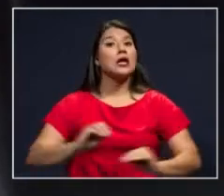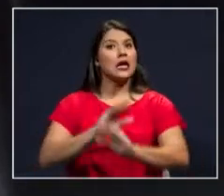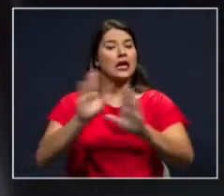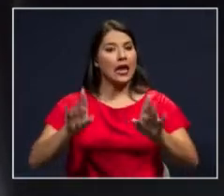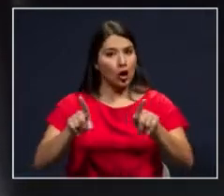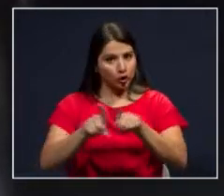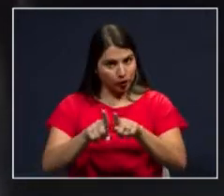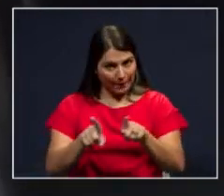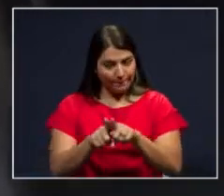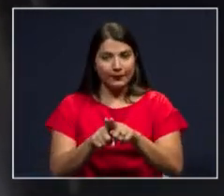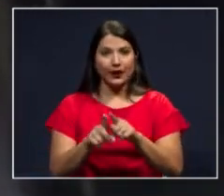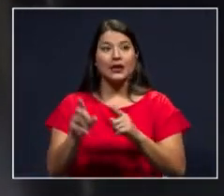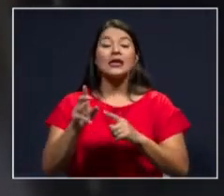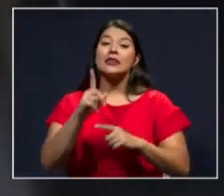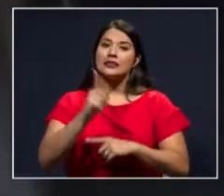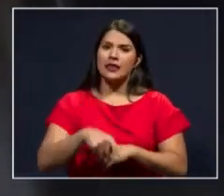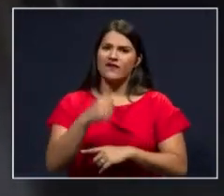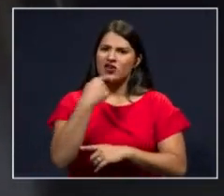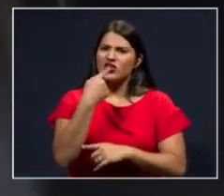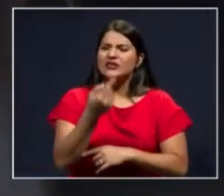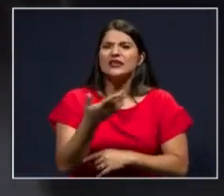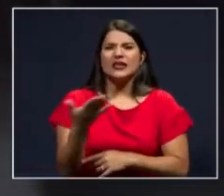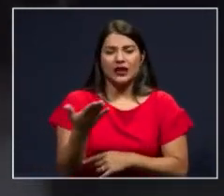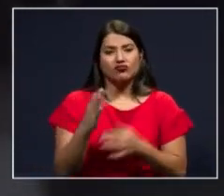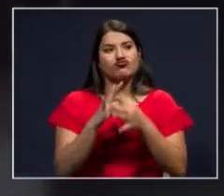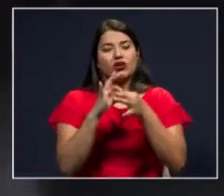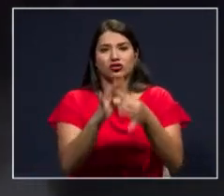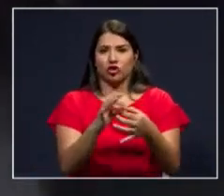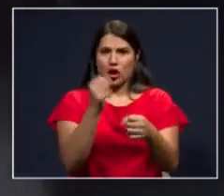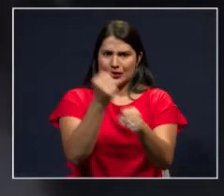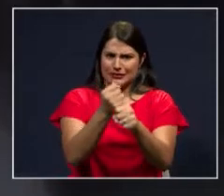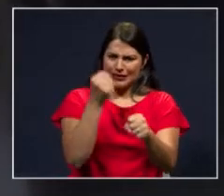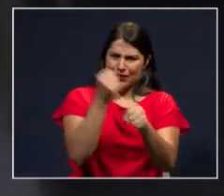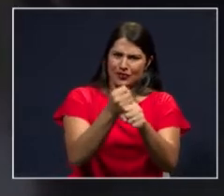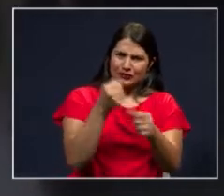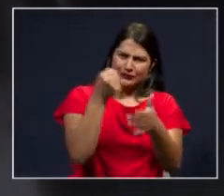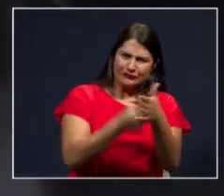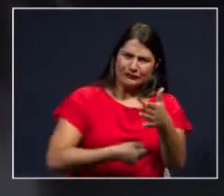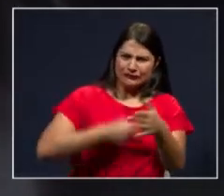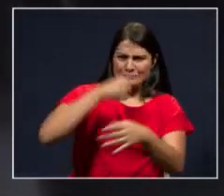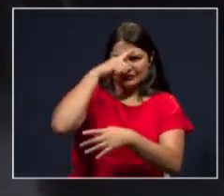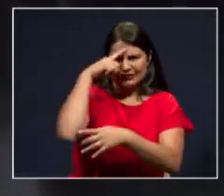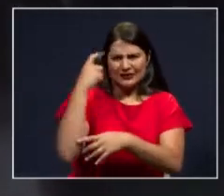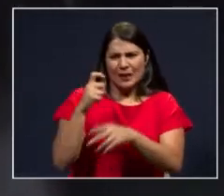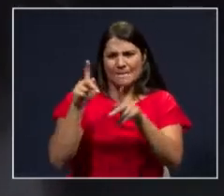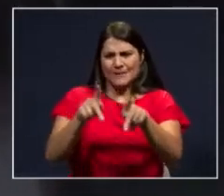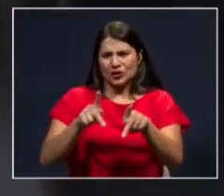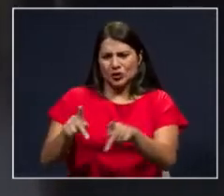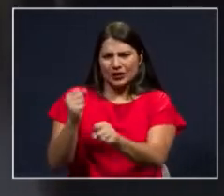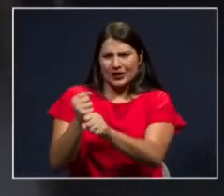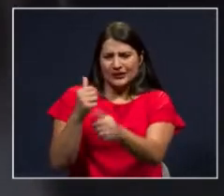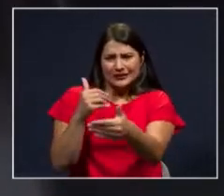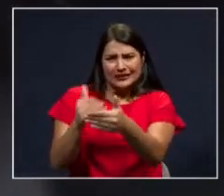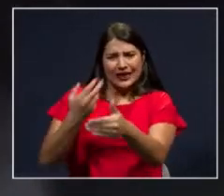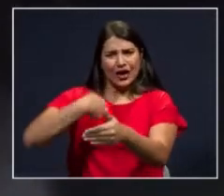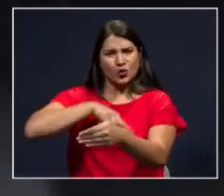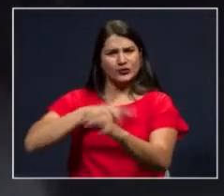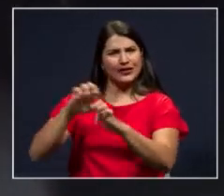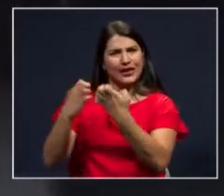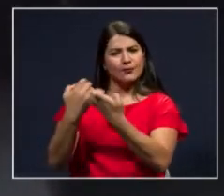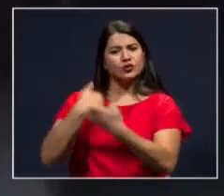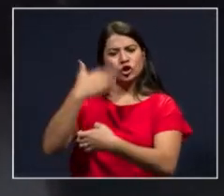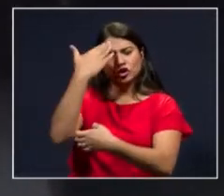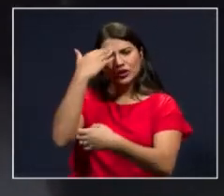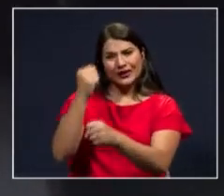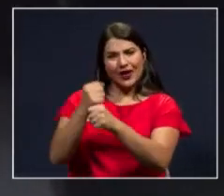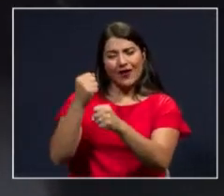dentro de lo mucho que tenemos que decir es sobre el trabajo arduo que realizaron personas cercanas a nuestro equipo, que sé que lo hicieron con amor por Costa